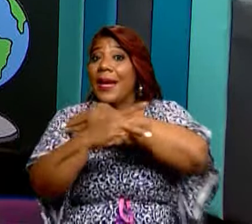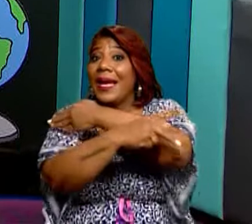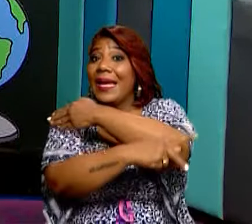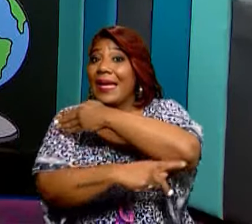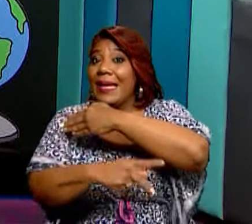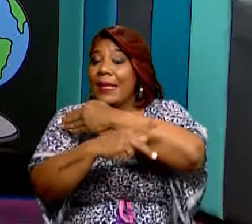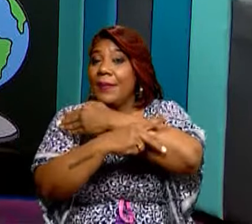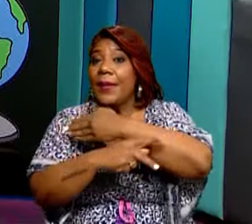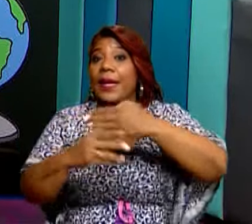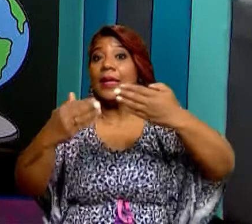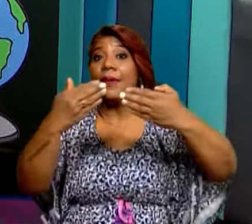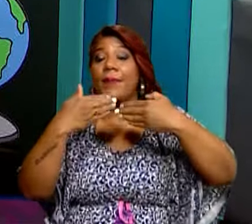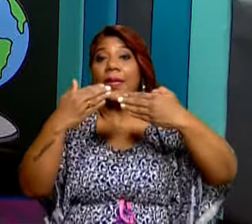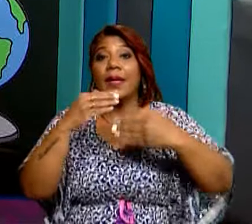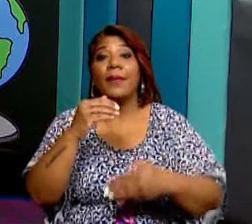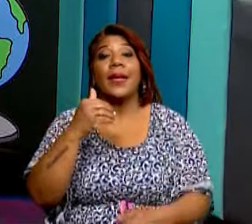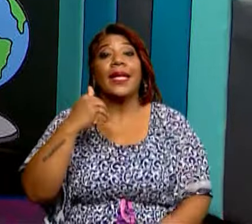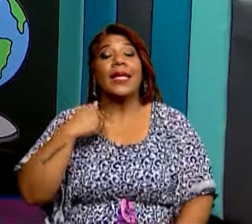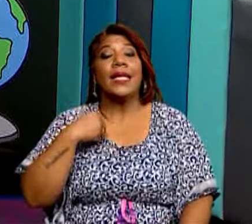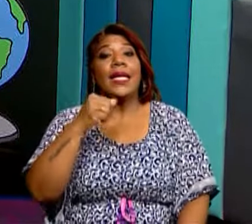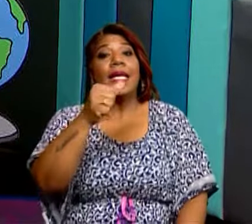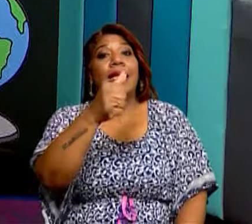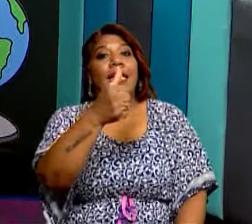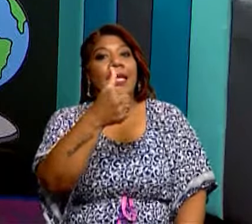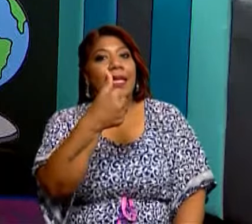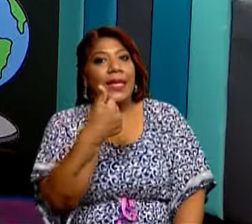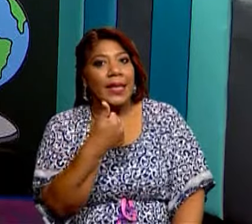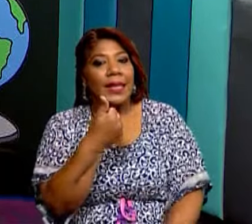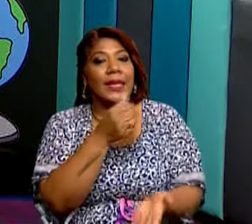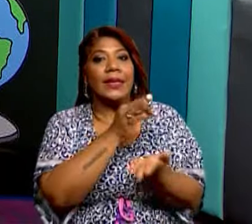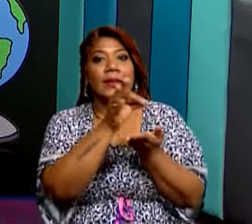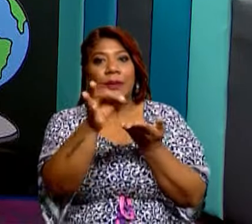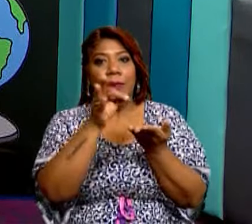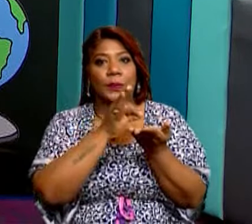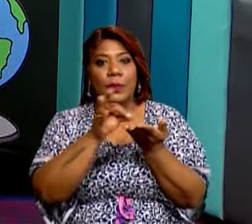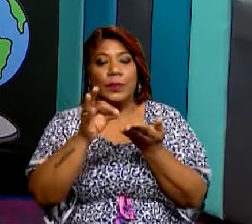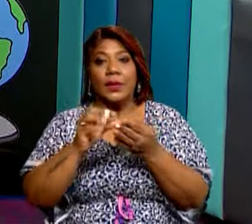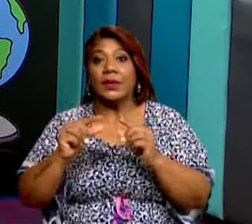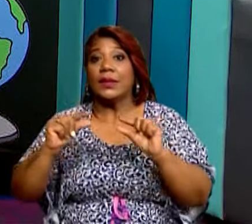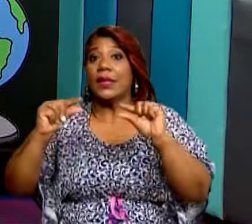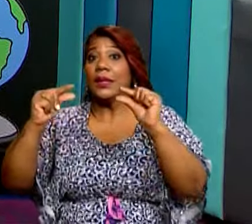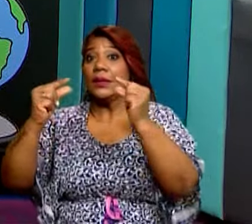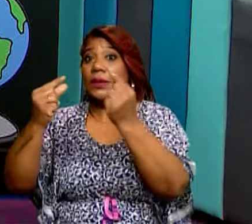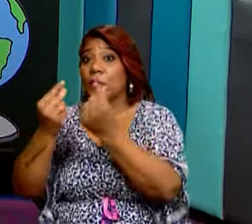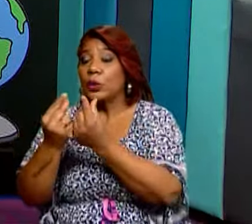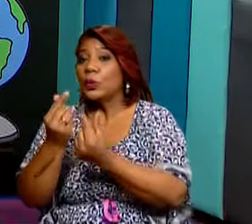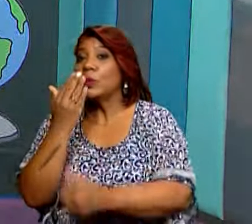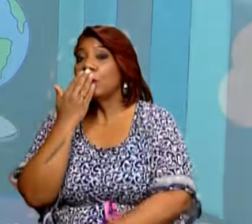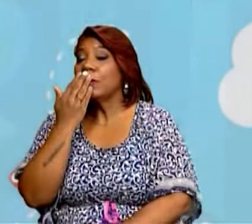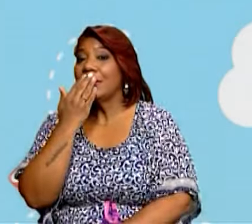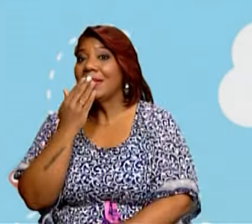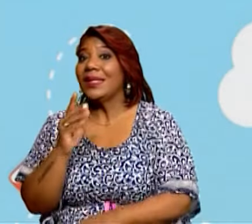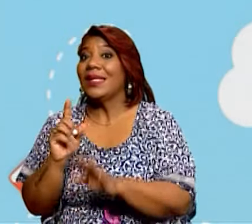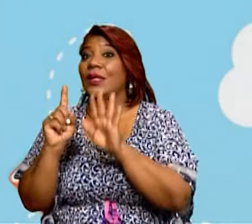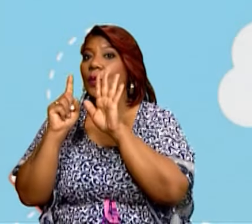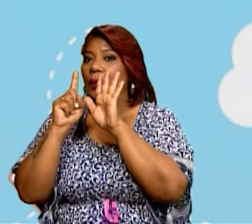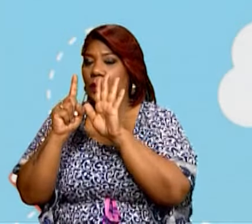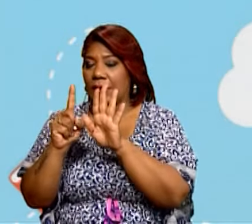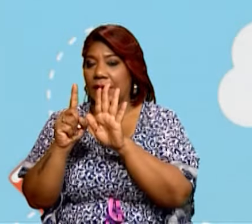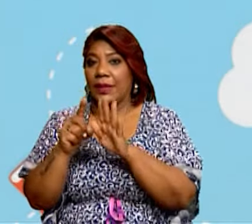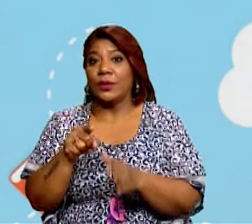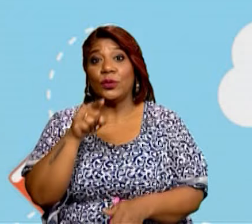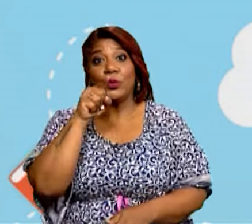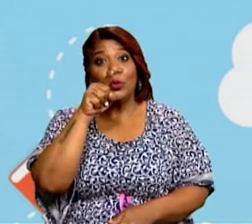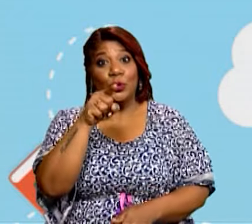nuestra canción de inicio, y 6 comarcas. Continuamos. Aquí vas a dibujar tu mapa,